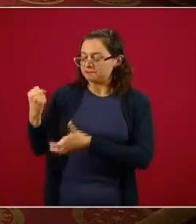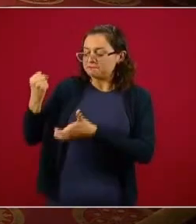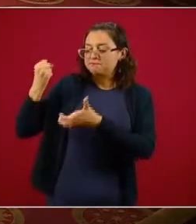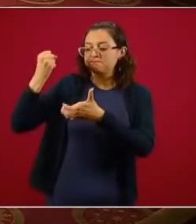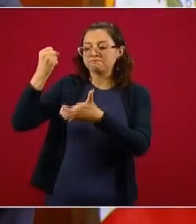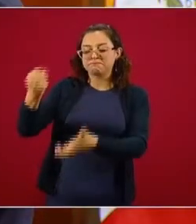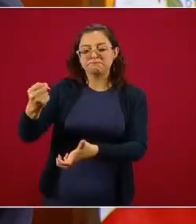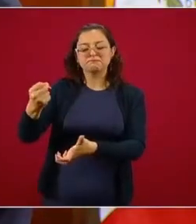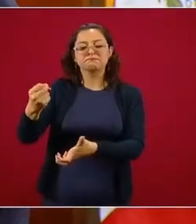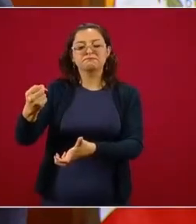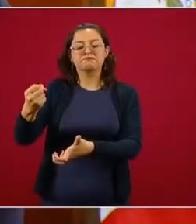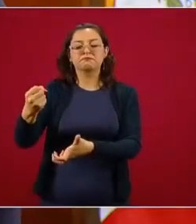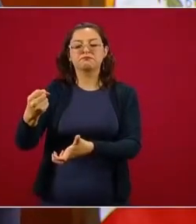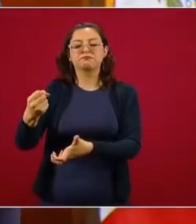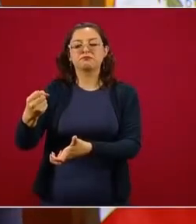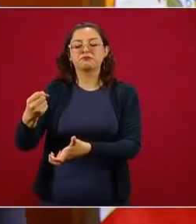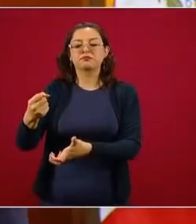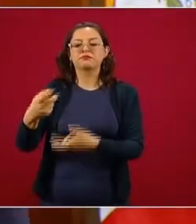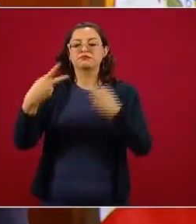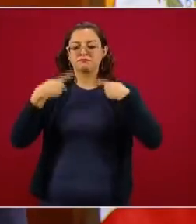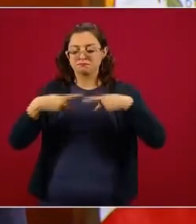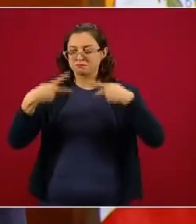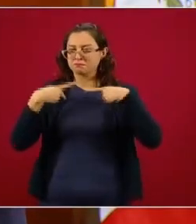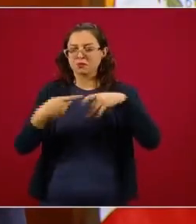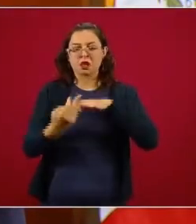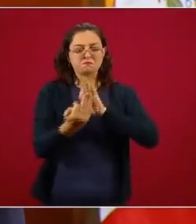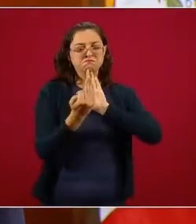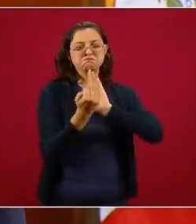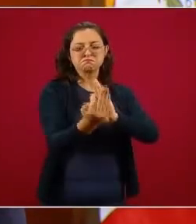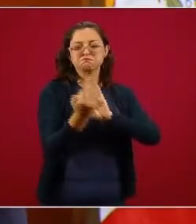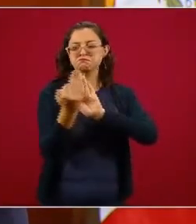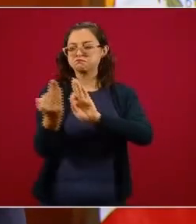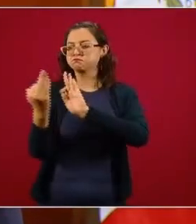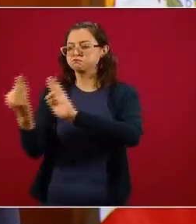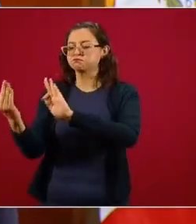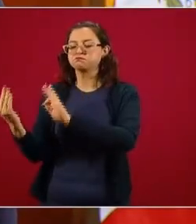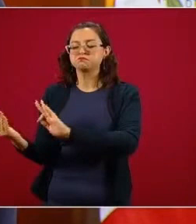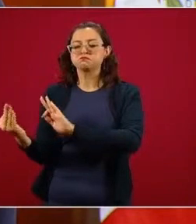manera directa a la gente y